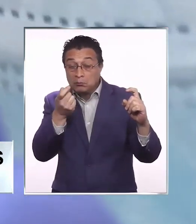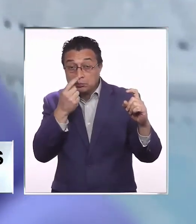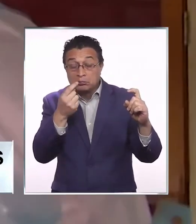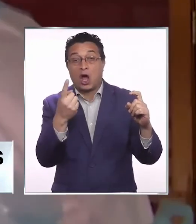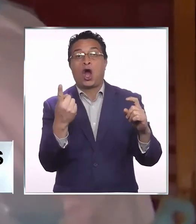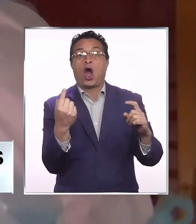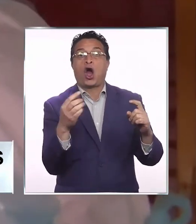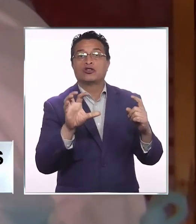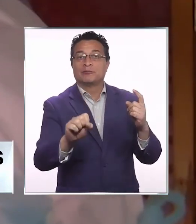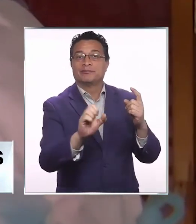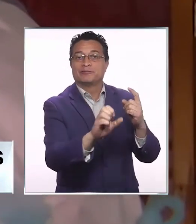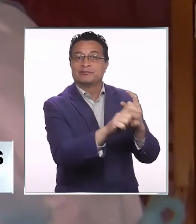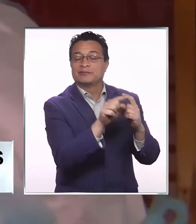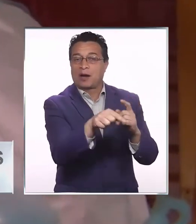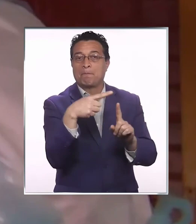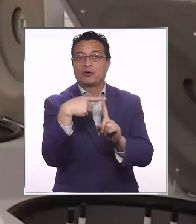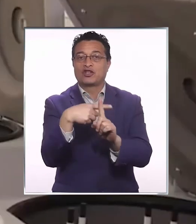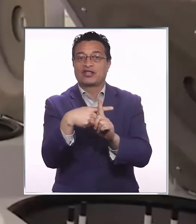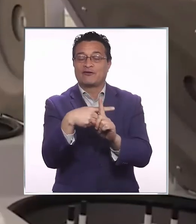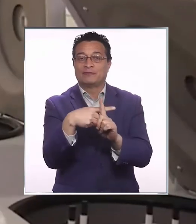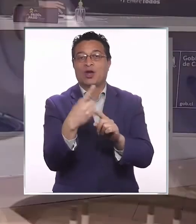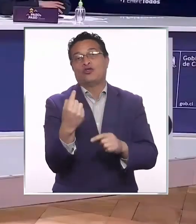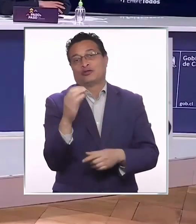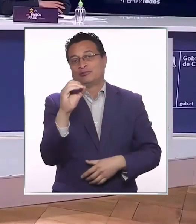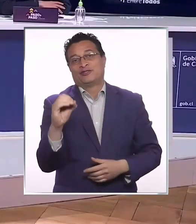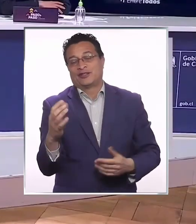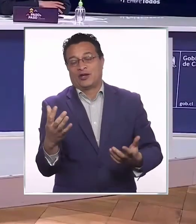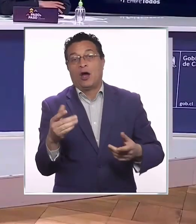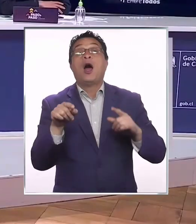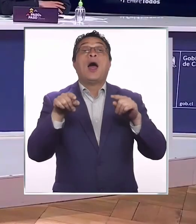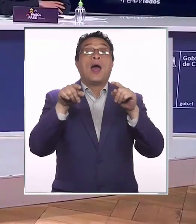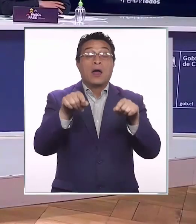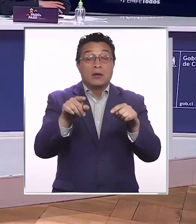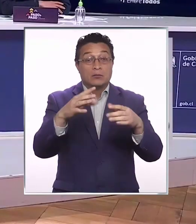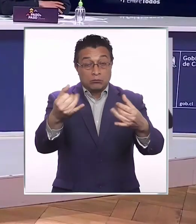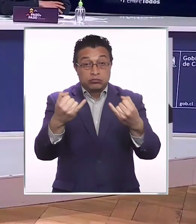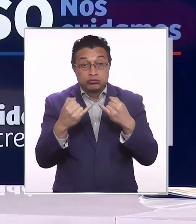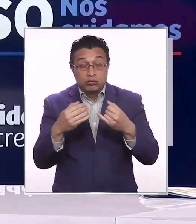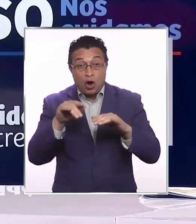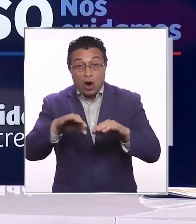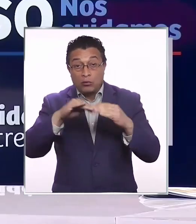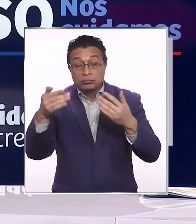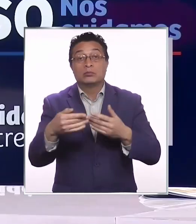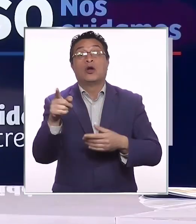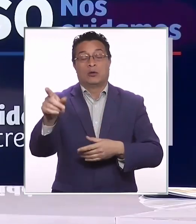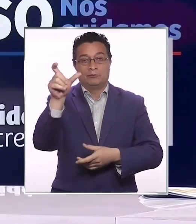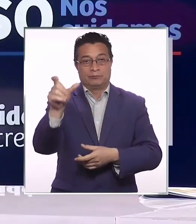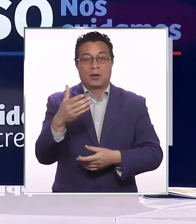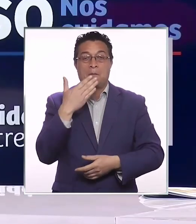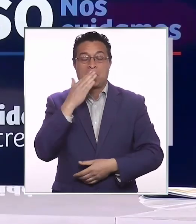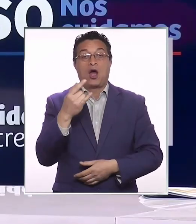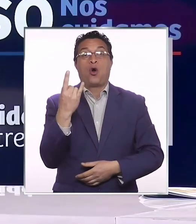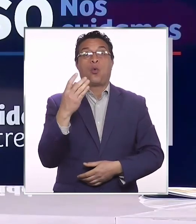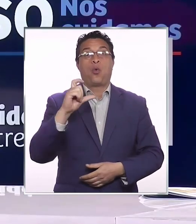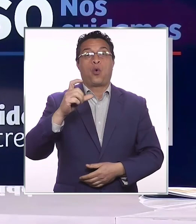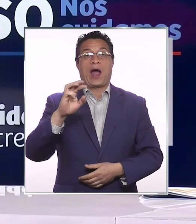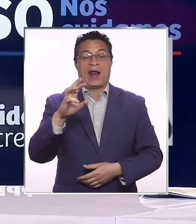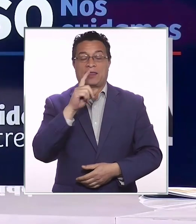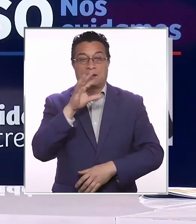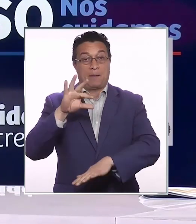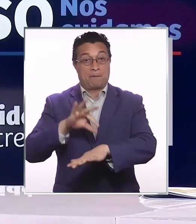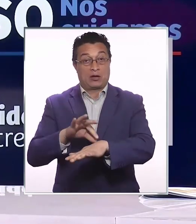a un examen, 11 resultan COVID positivo. Esta vez, el reporte diario incluyó al intensivista Sebastián